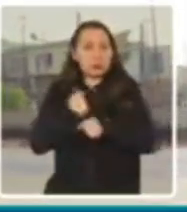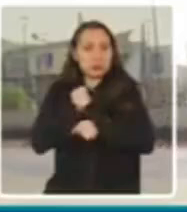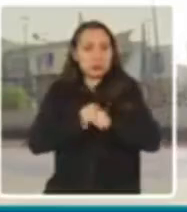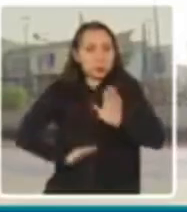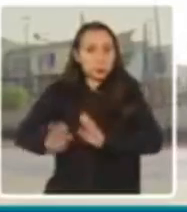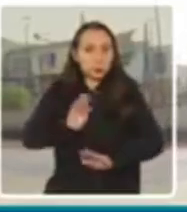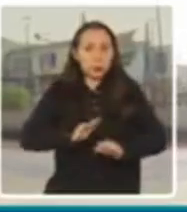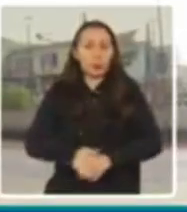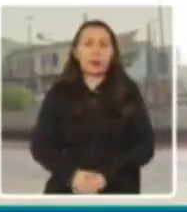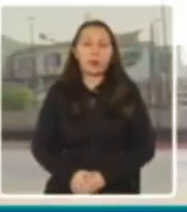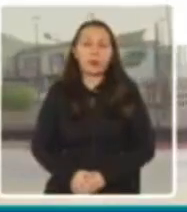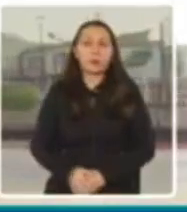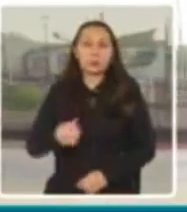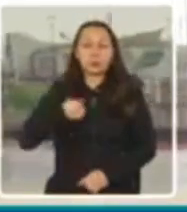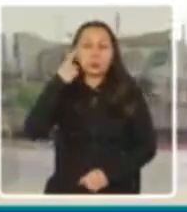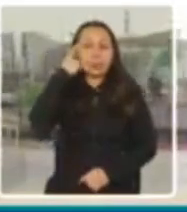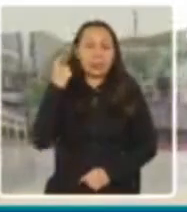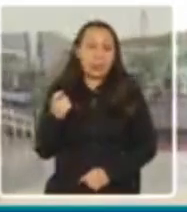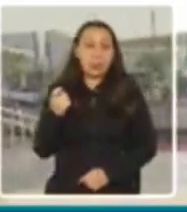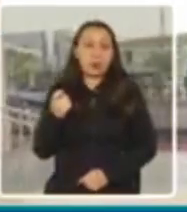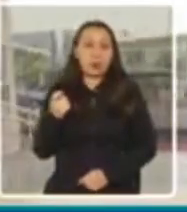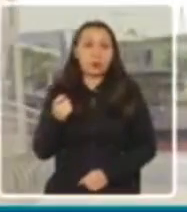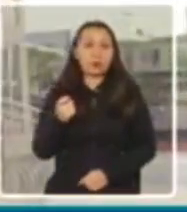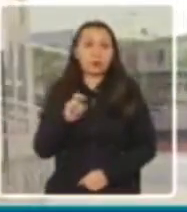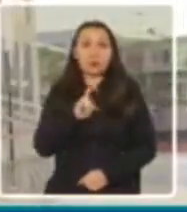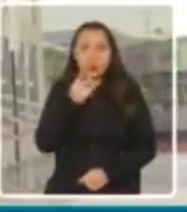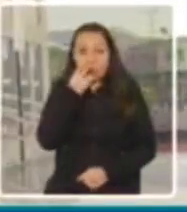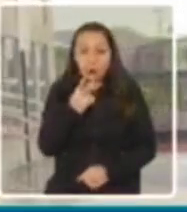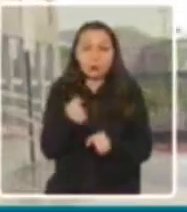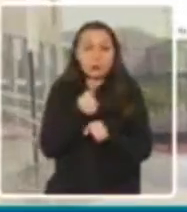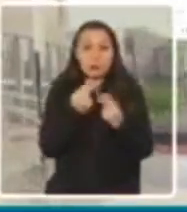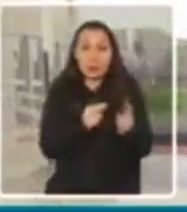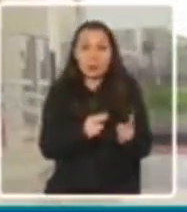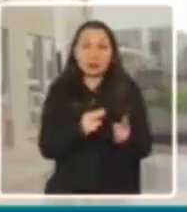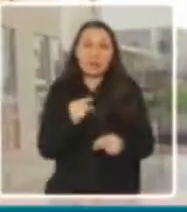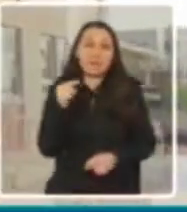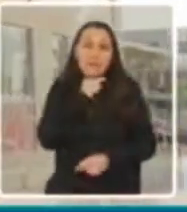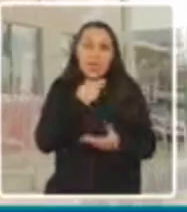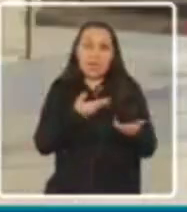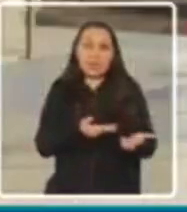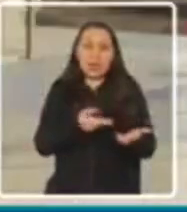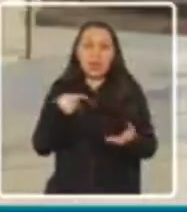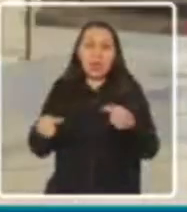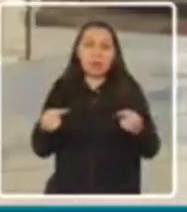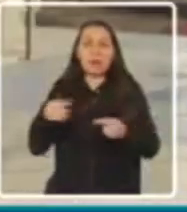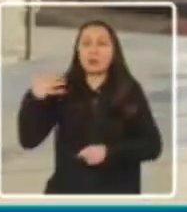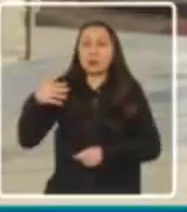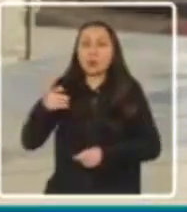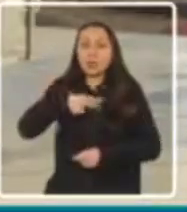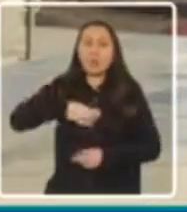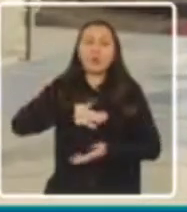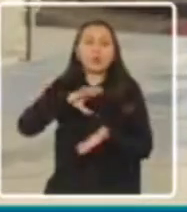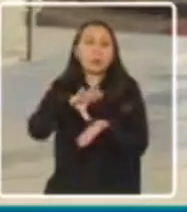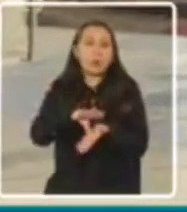tarea. Creo que si no reconocemos esa pega, le estamos fallando a una parte importante de